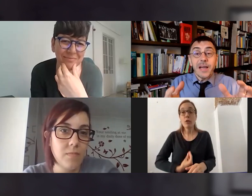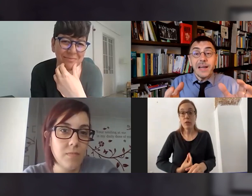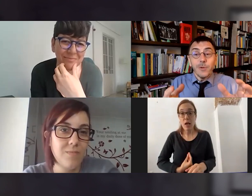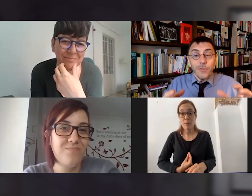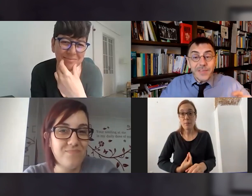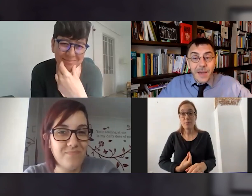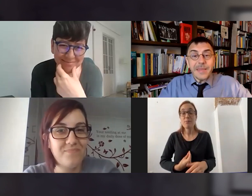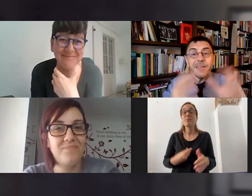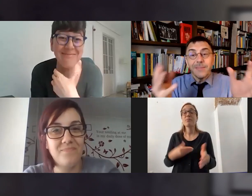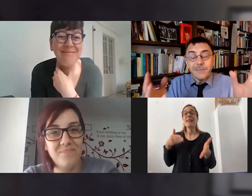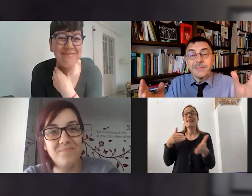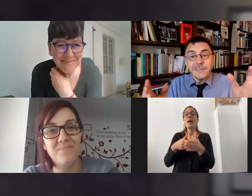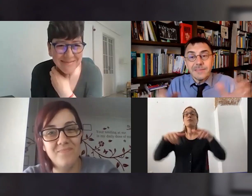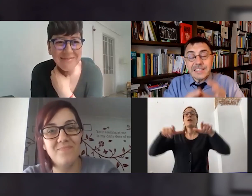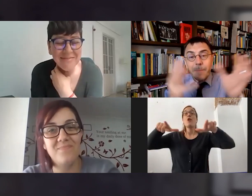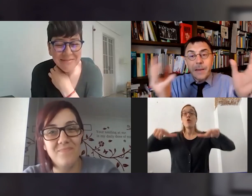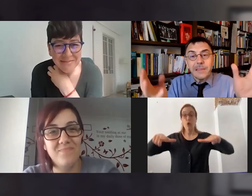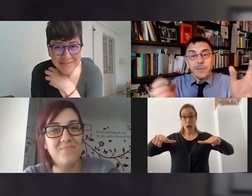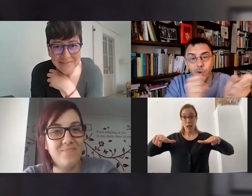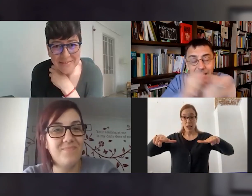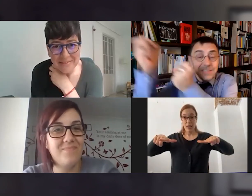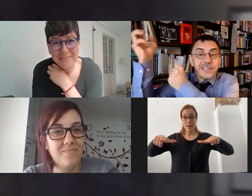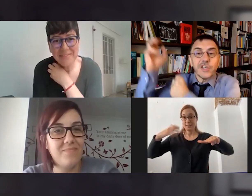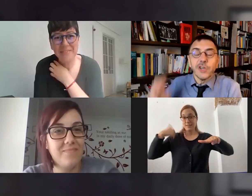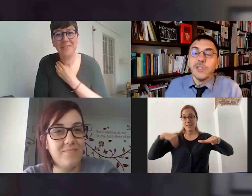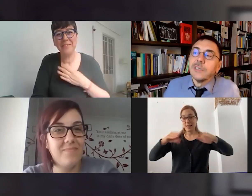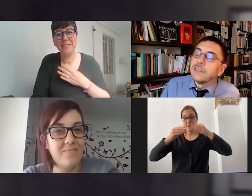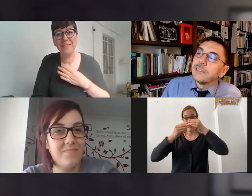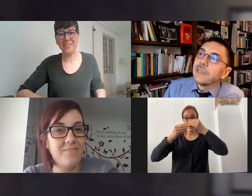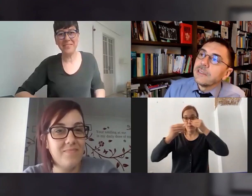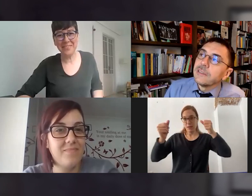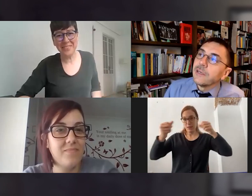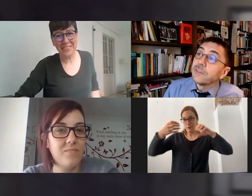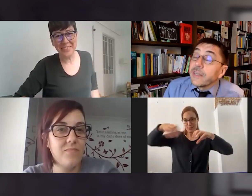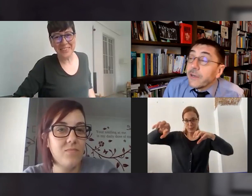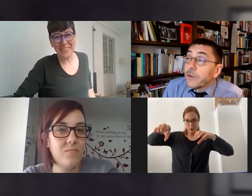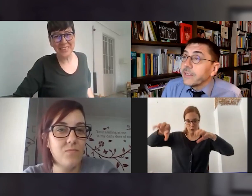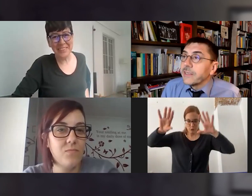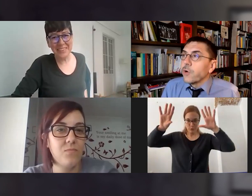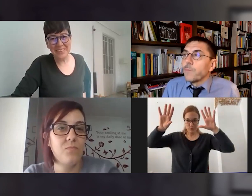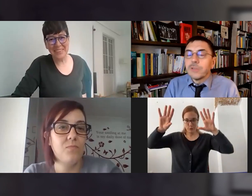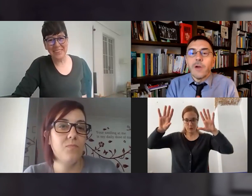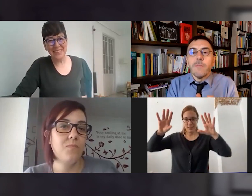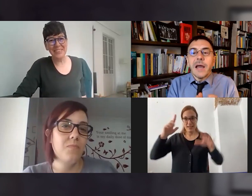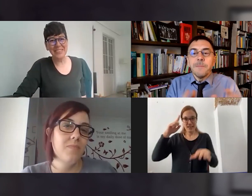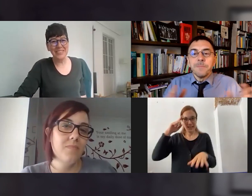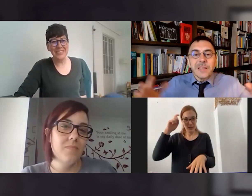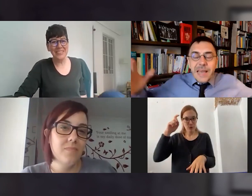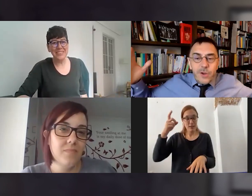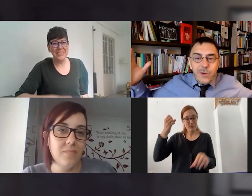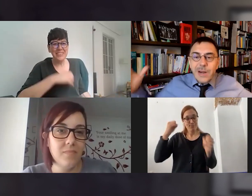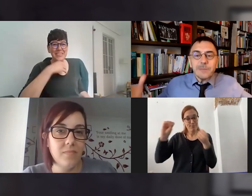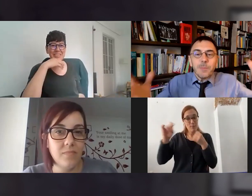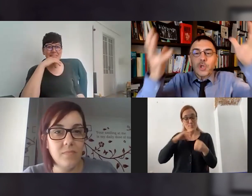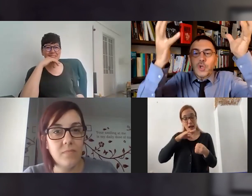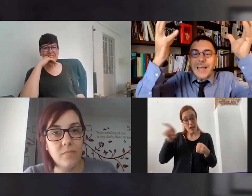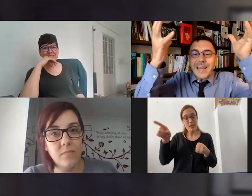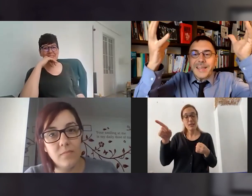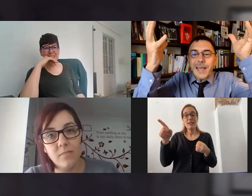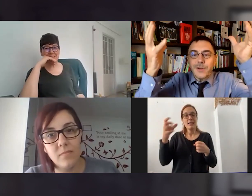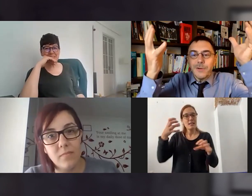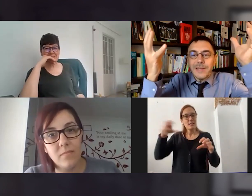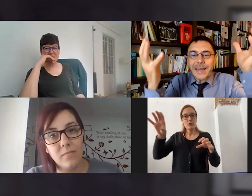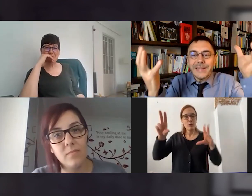ese local, ¿no?, donde ya había desaparecido, ¿no?, la escisión de los que creo que se comportaron mal, y aquello era una explosión